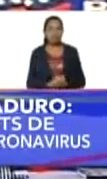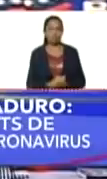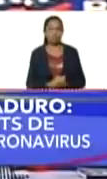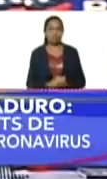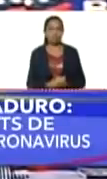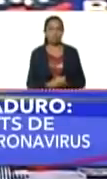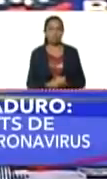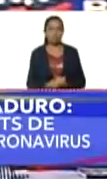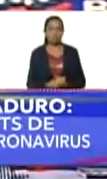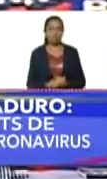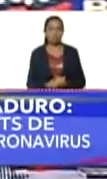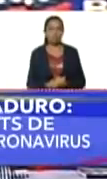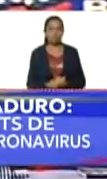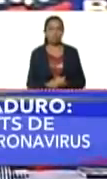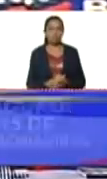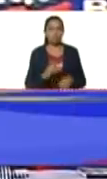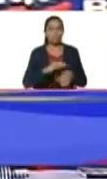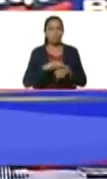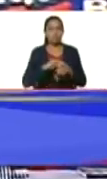Blanca, Héctor,